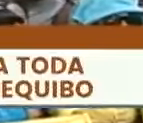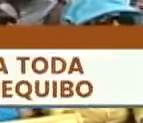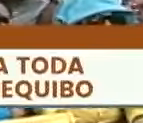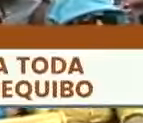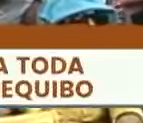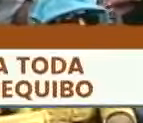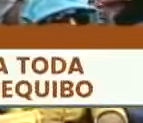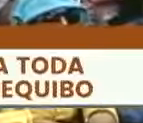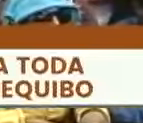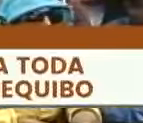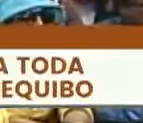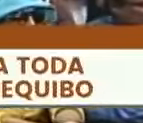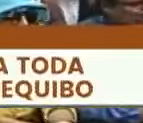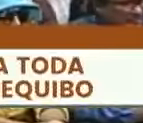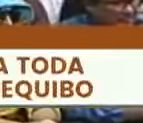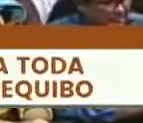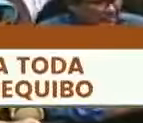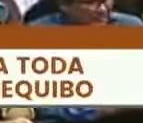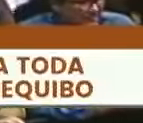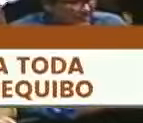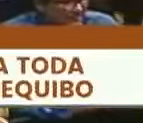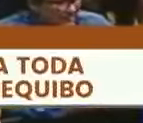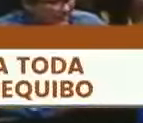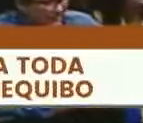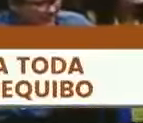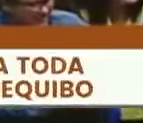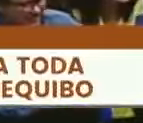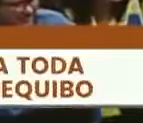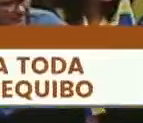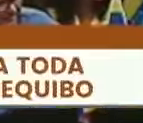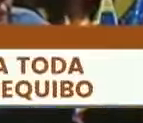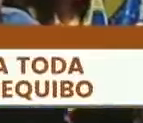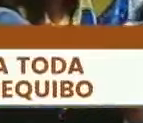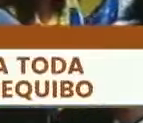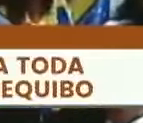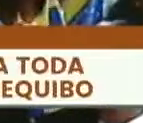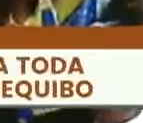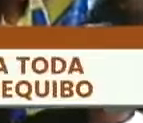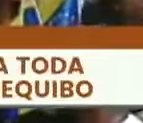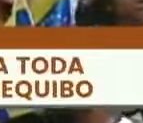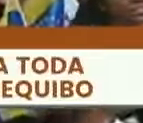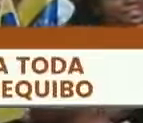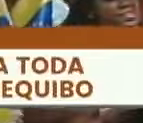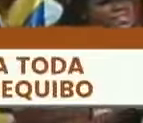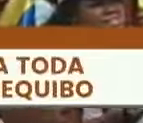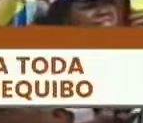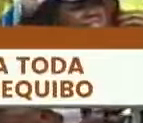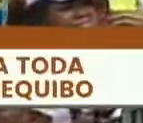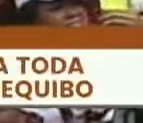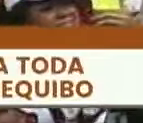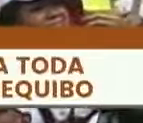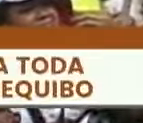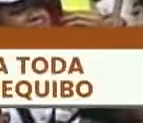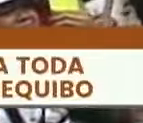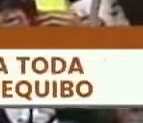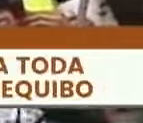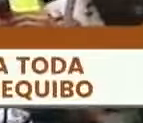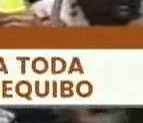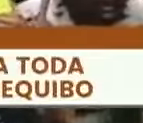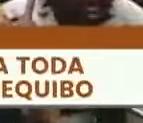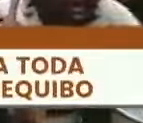como regalo de amor. Tierra ese equipo, tierra venezolano, te amo y te llevo aquí en mi